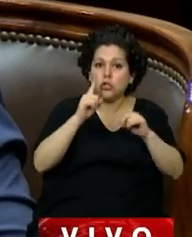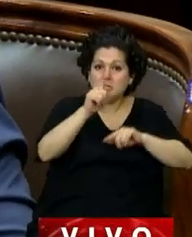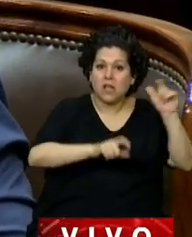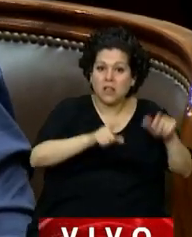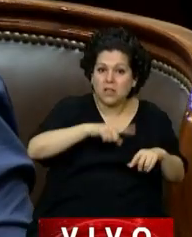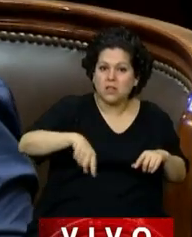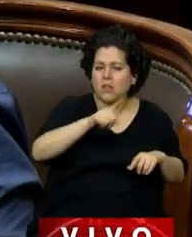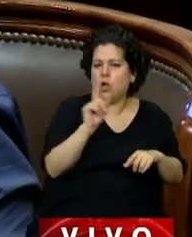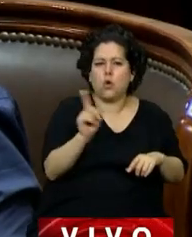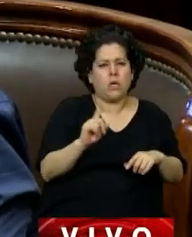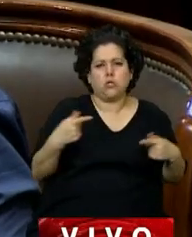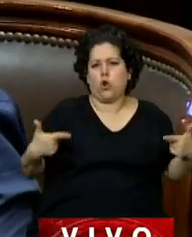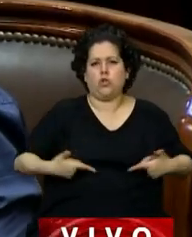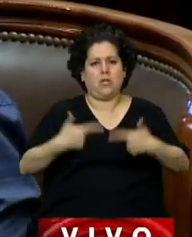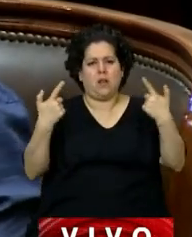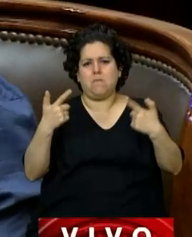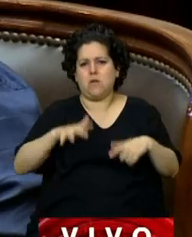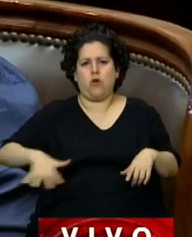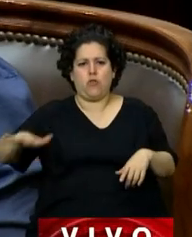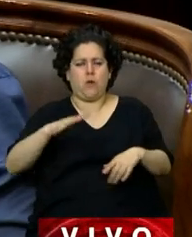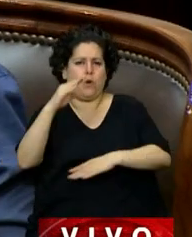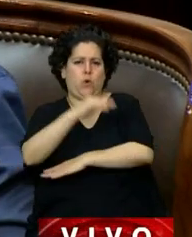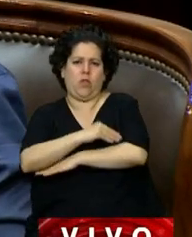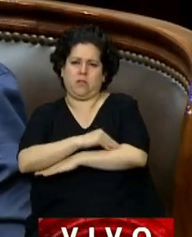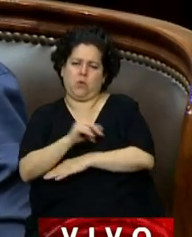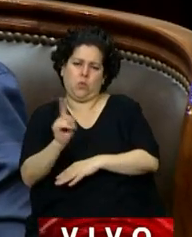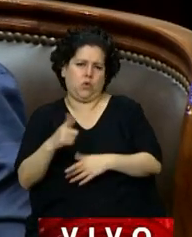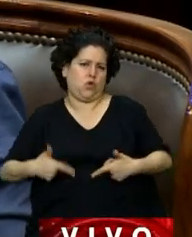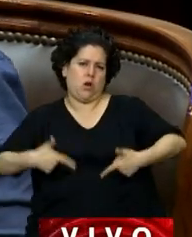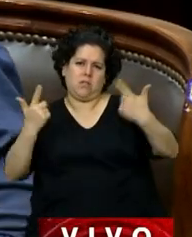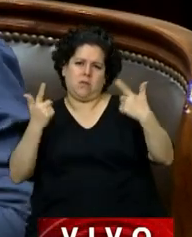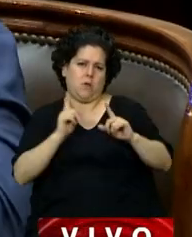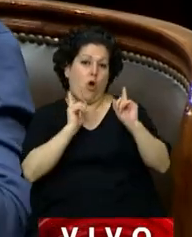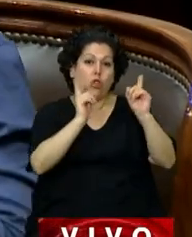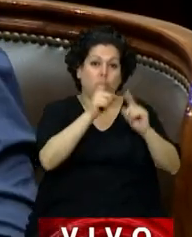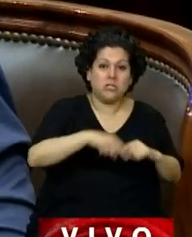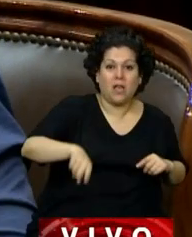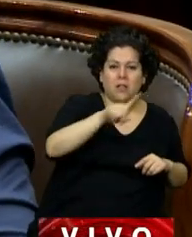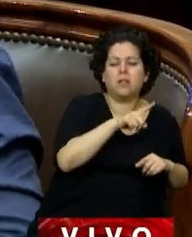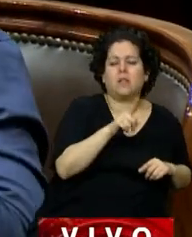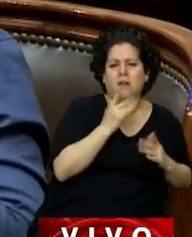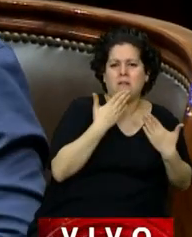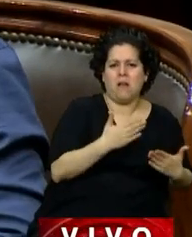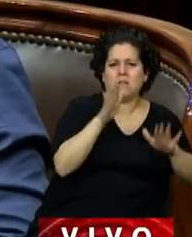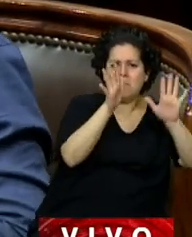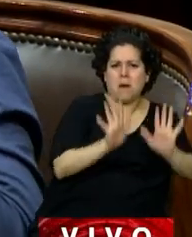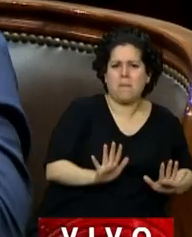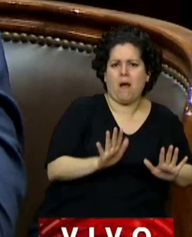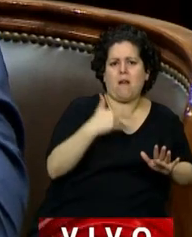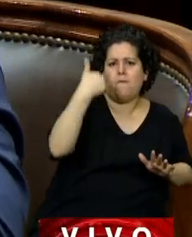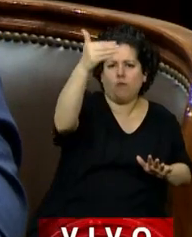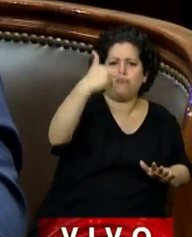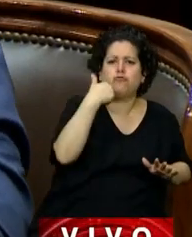no son los enemigos del pueblo de Santa Cruz los docentes son los que preparan a nuestros hijos